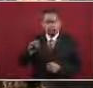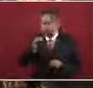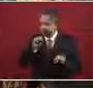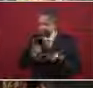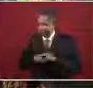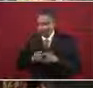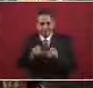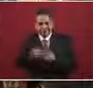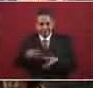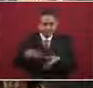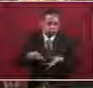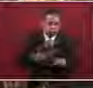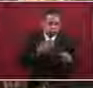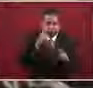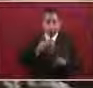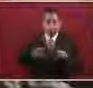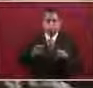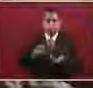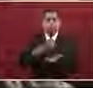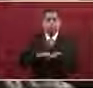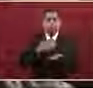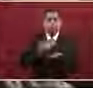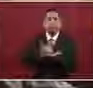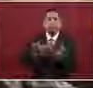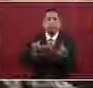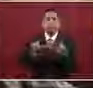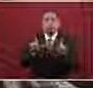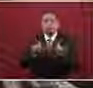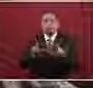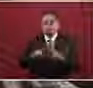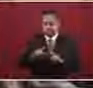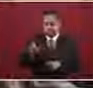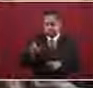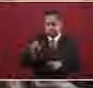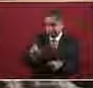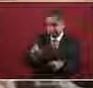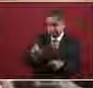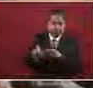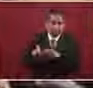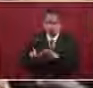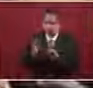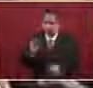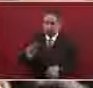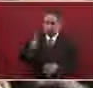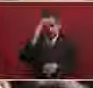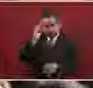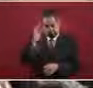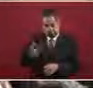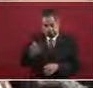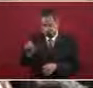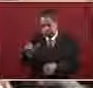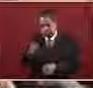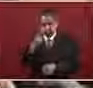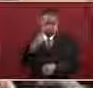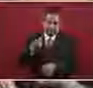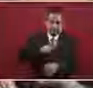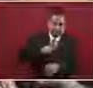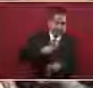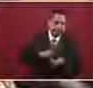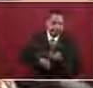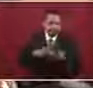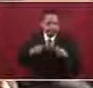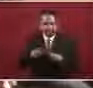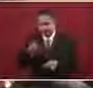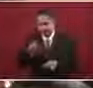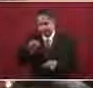enorme en la credencialización de los ciudadanos, porque es el documento principal de identificación.